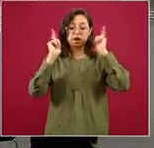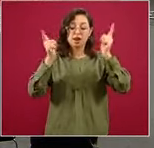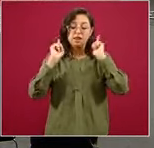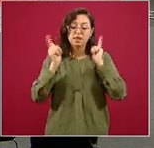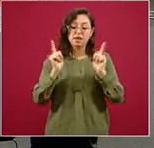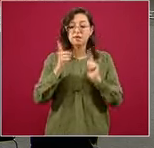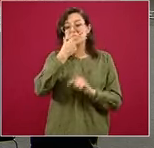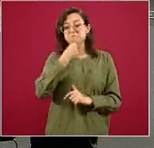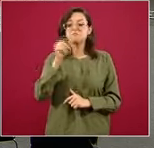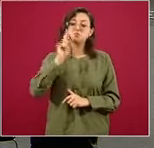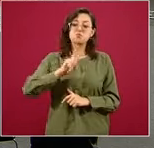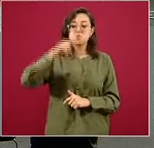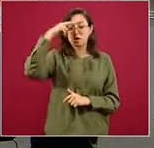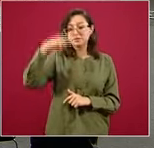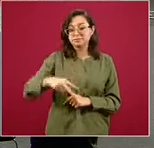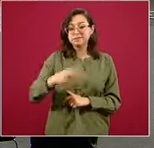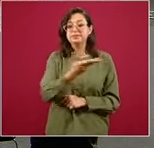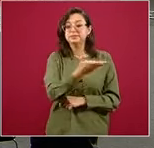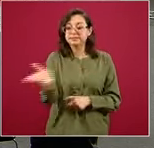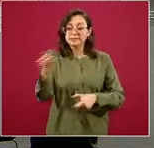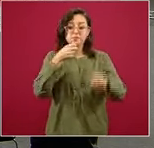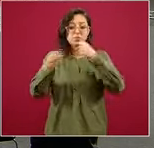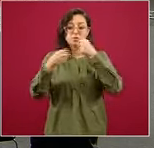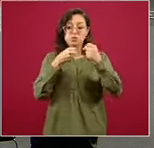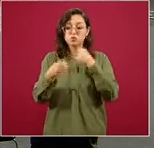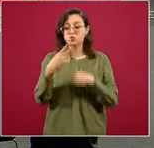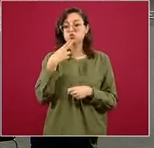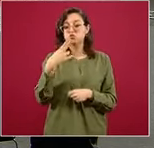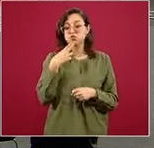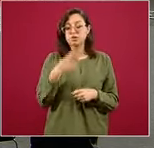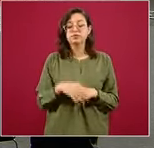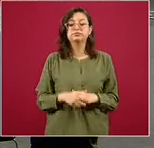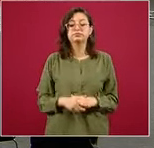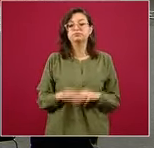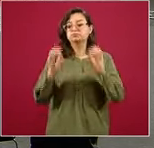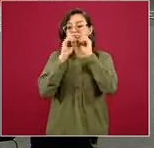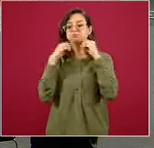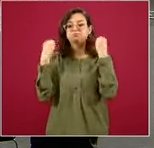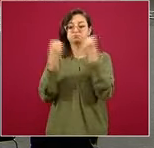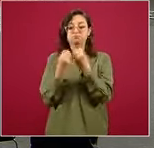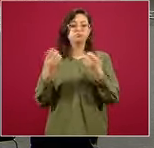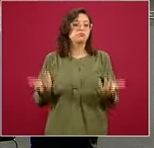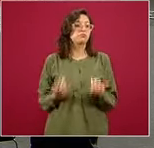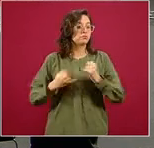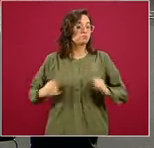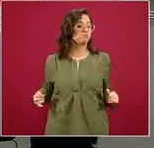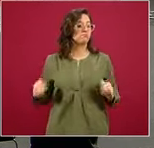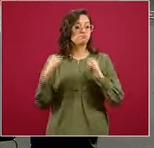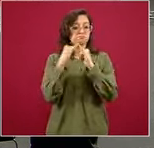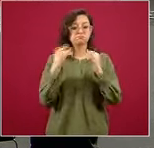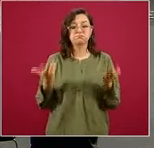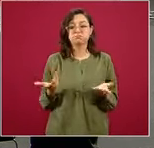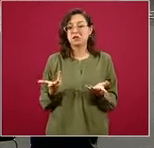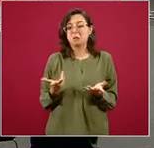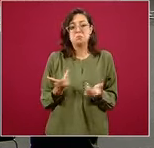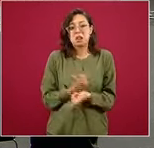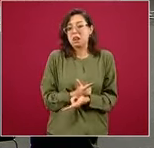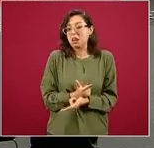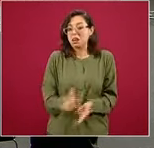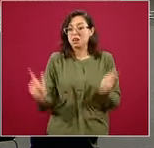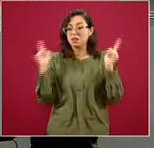los mexicanos, a ustedes, comunicadoras y comunicadores, a organizaciones, a instituciones, al que